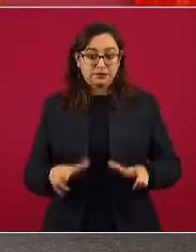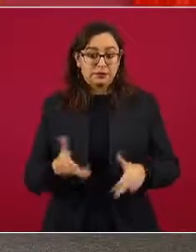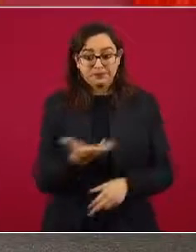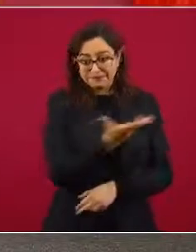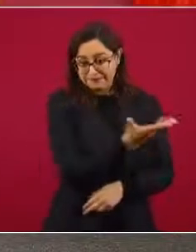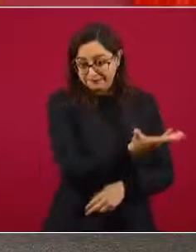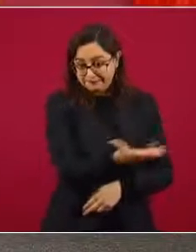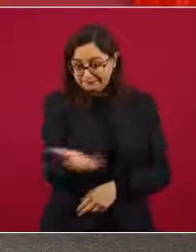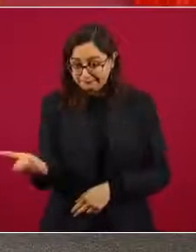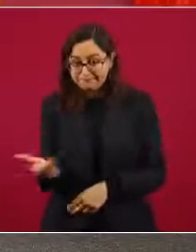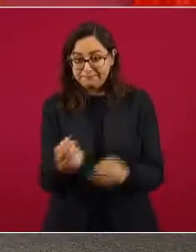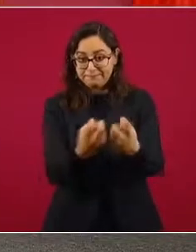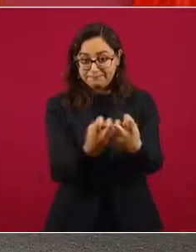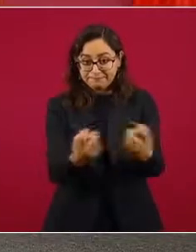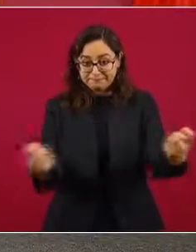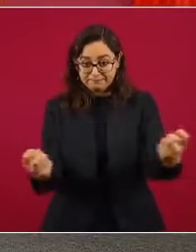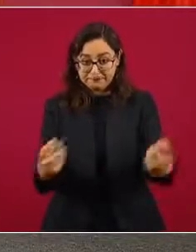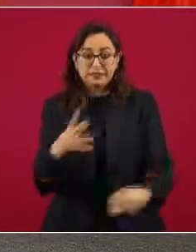están aquí los